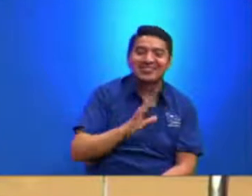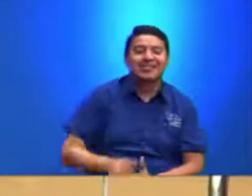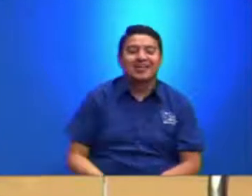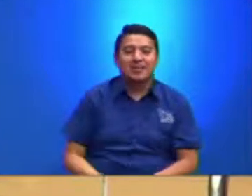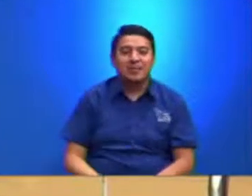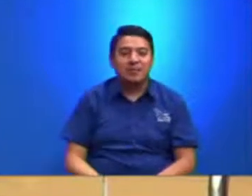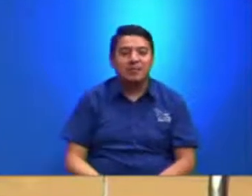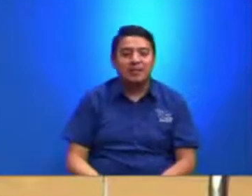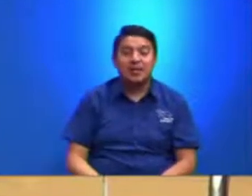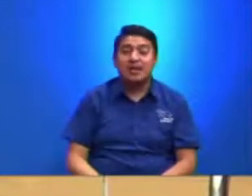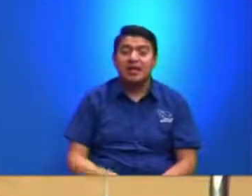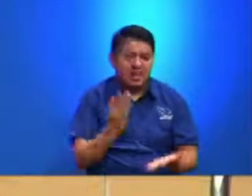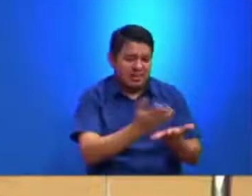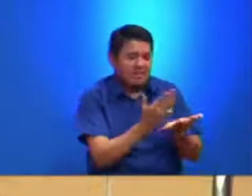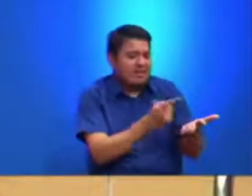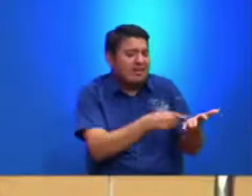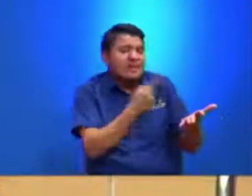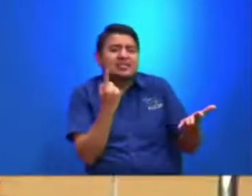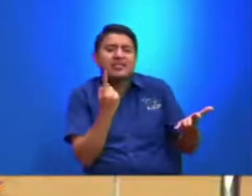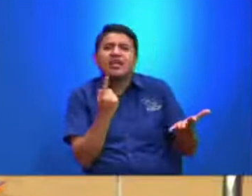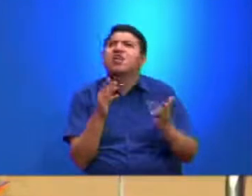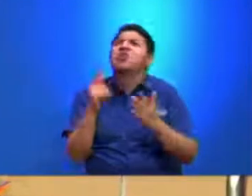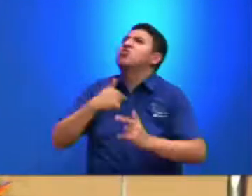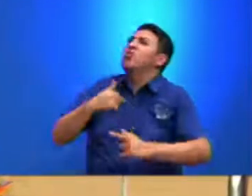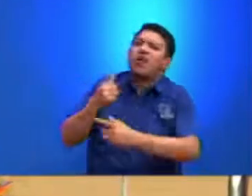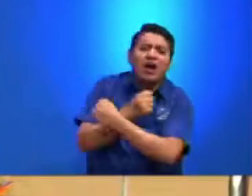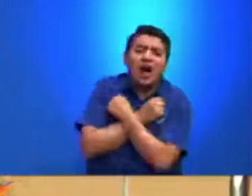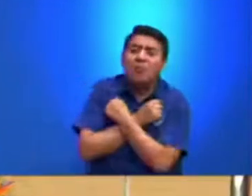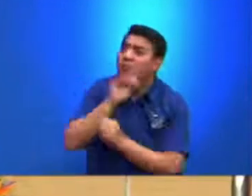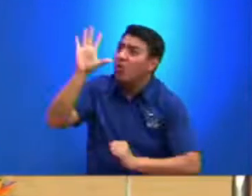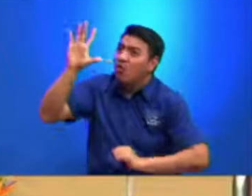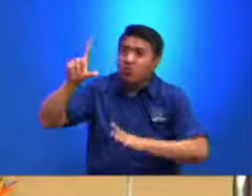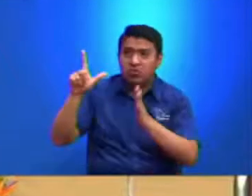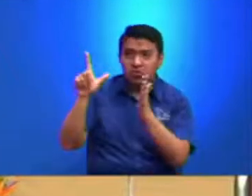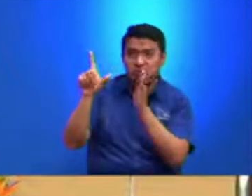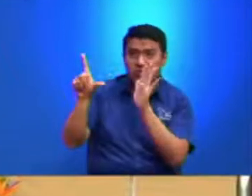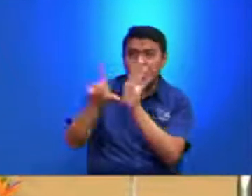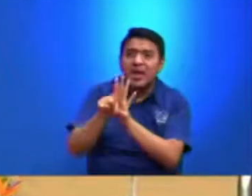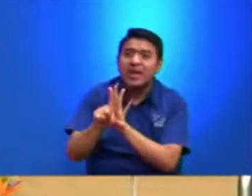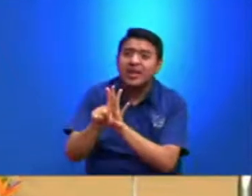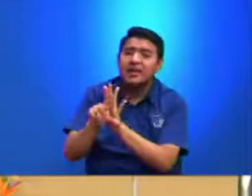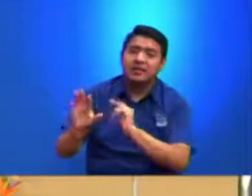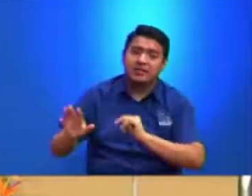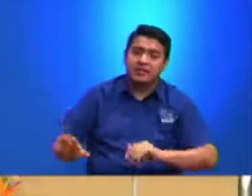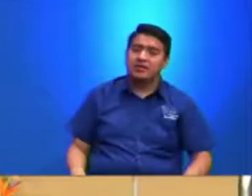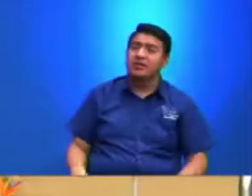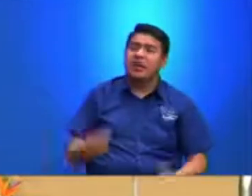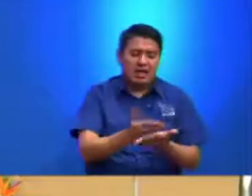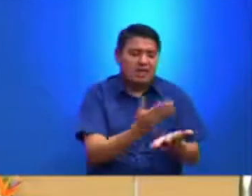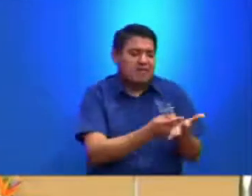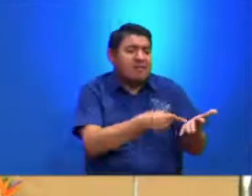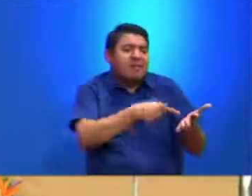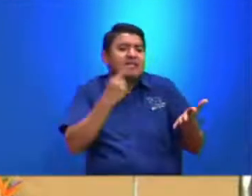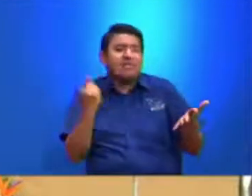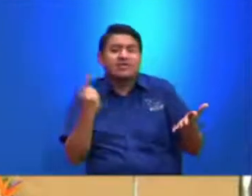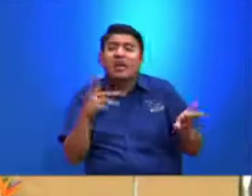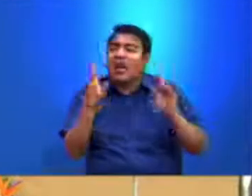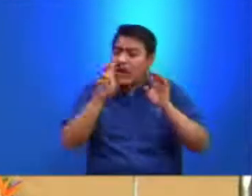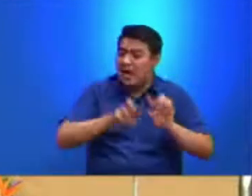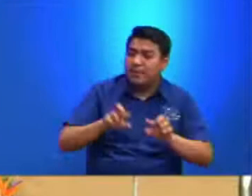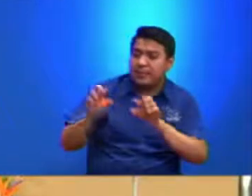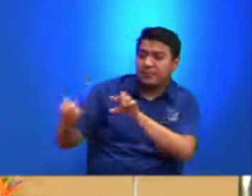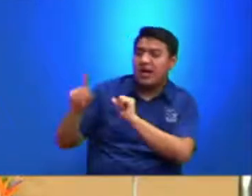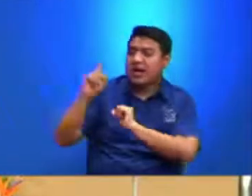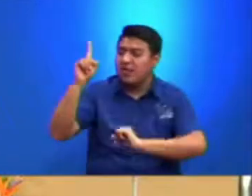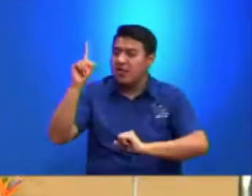Salmos: bienaventurado el varón que no anduvo en consejo de malos, ni en el camino de los pecadores se ha detenido, ni ha